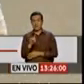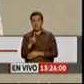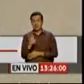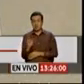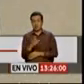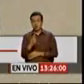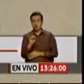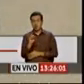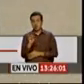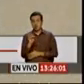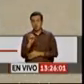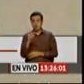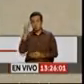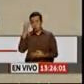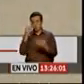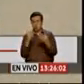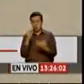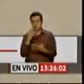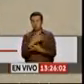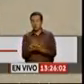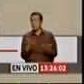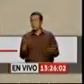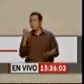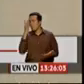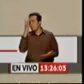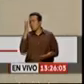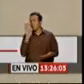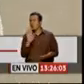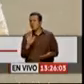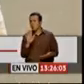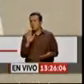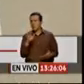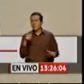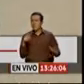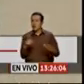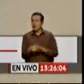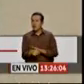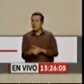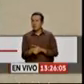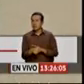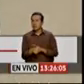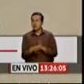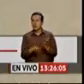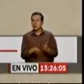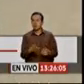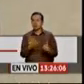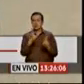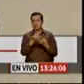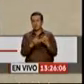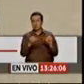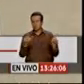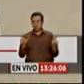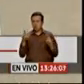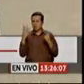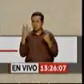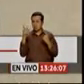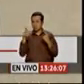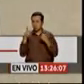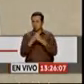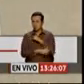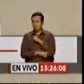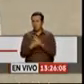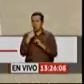audiencia preparatoria de juicio por el presunto delito de asesinato en contra de seis personas entre ellas los